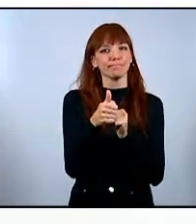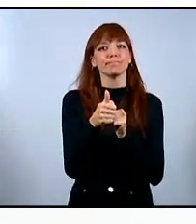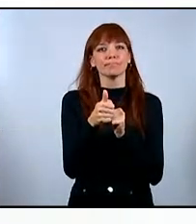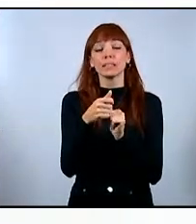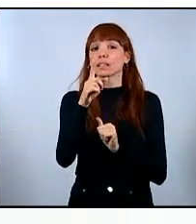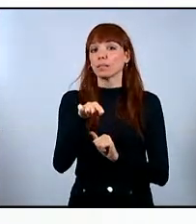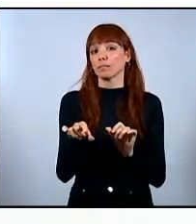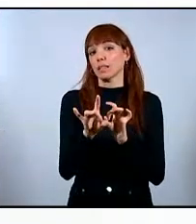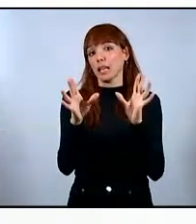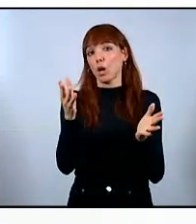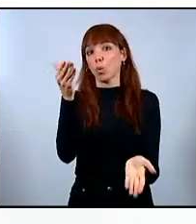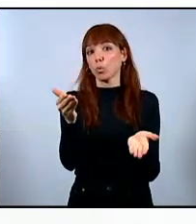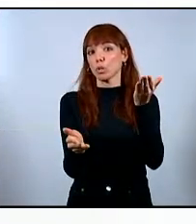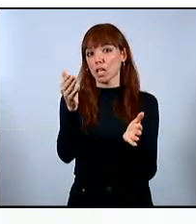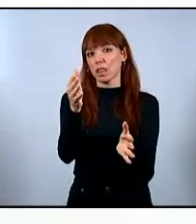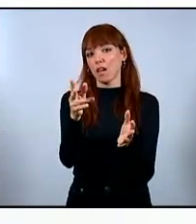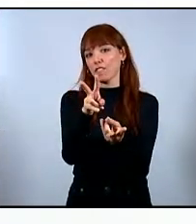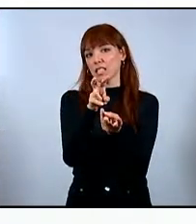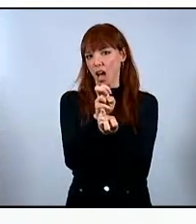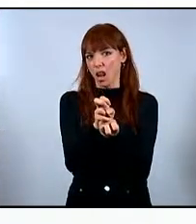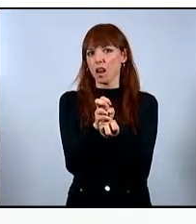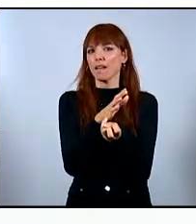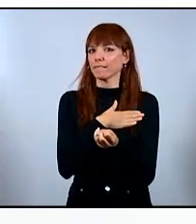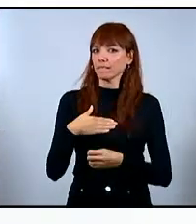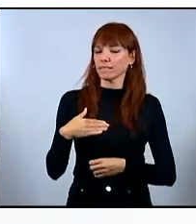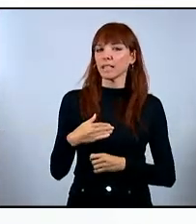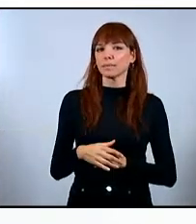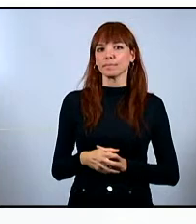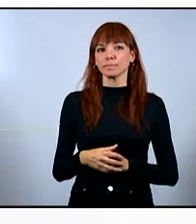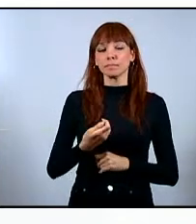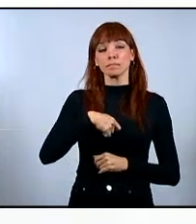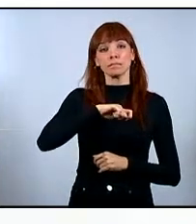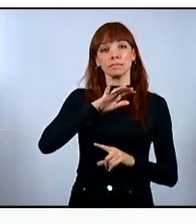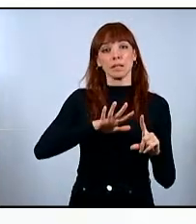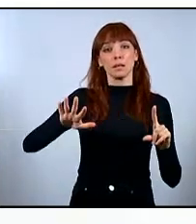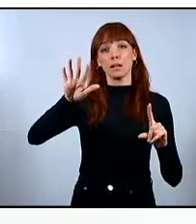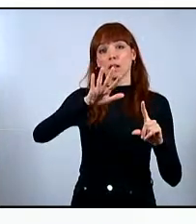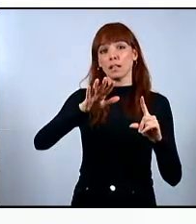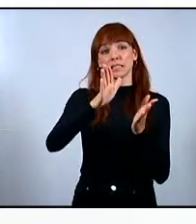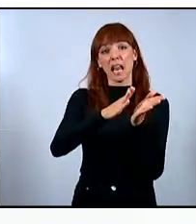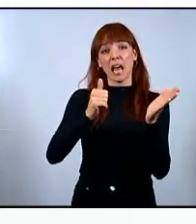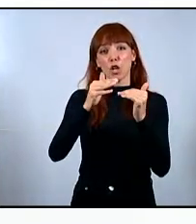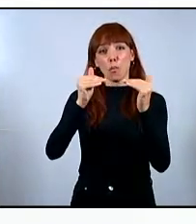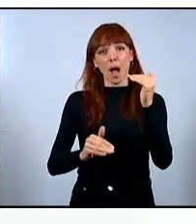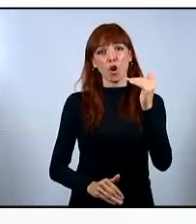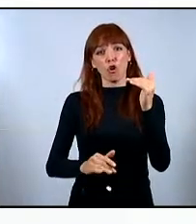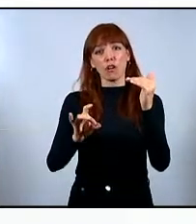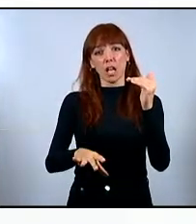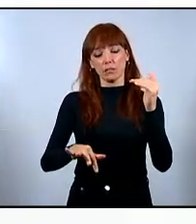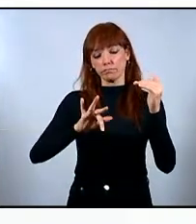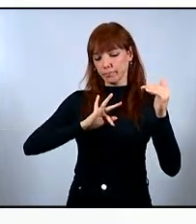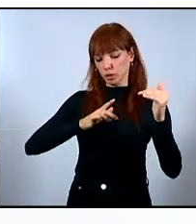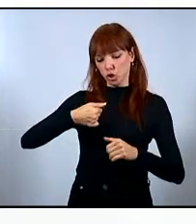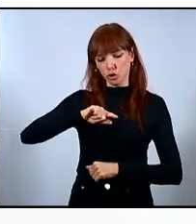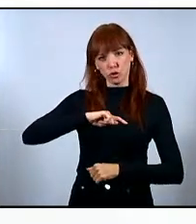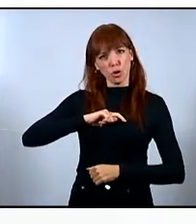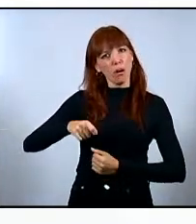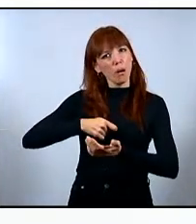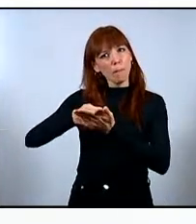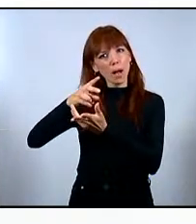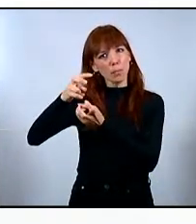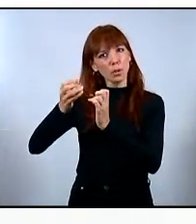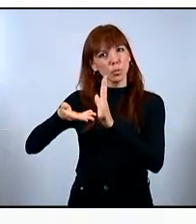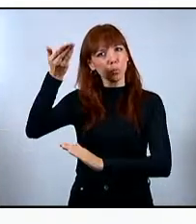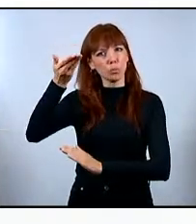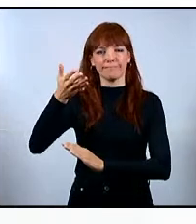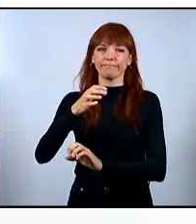la justicia fiscal. Los españoles con los salarios más bajos no podemos pagar los impuestos más altos. También